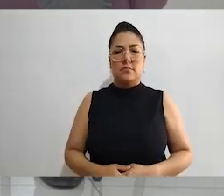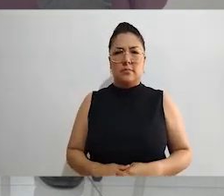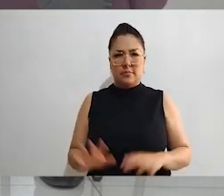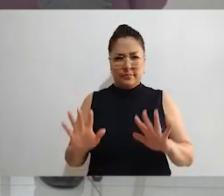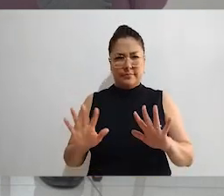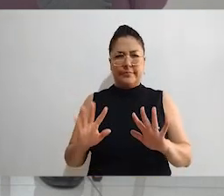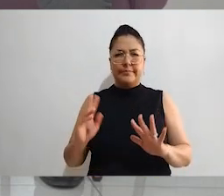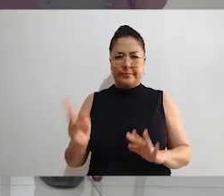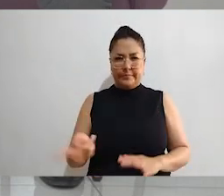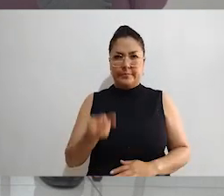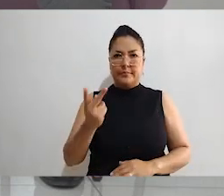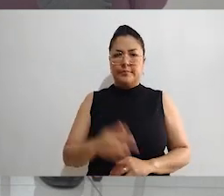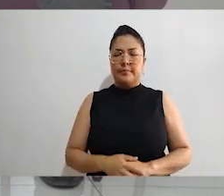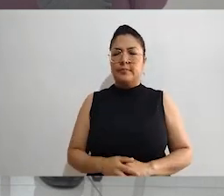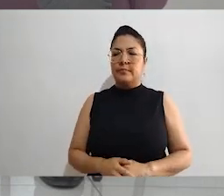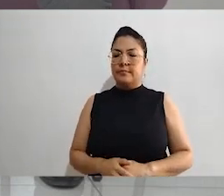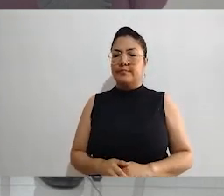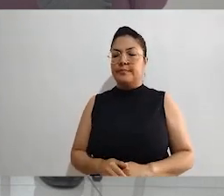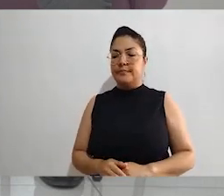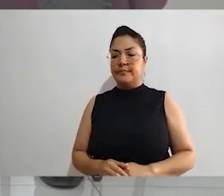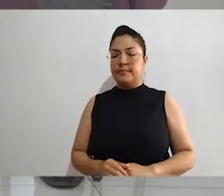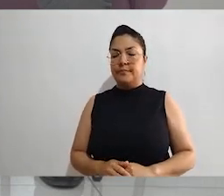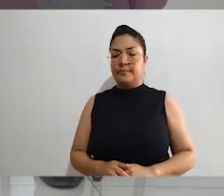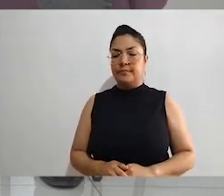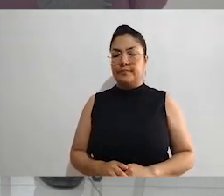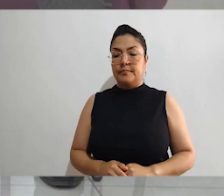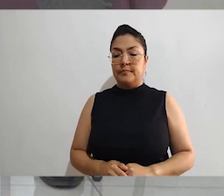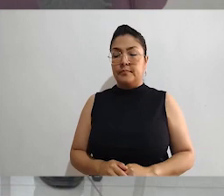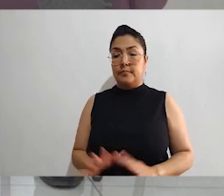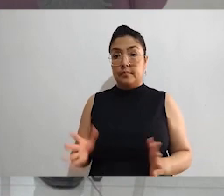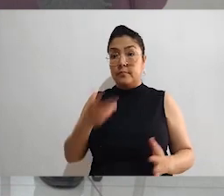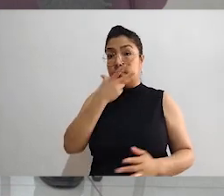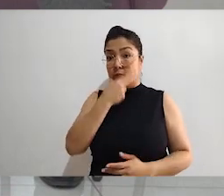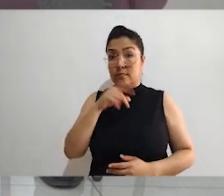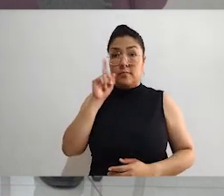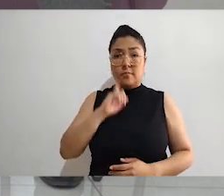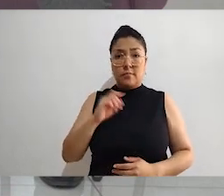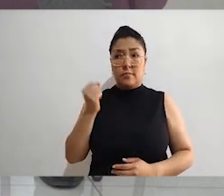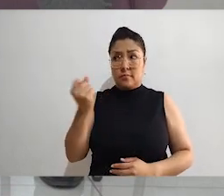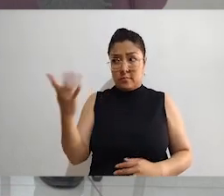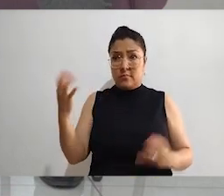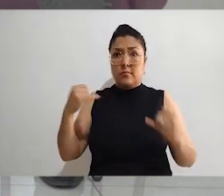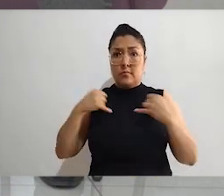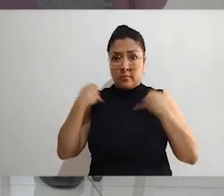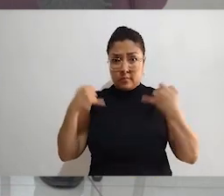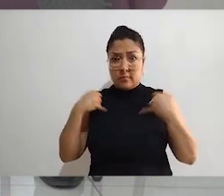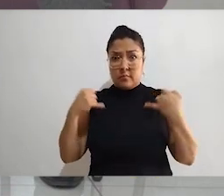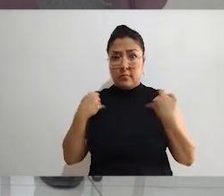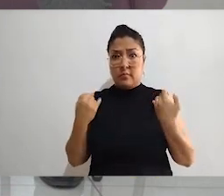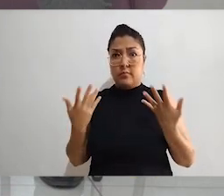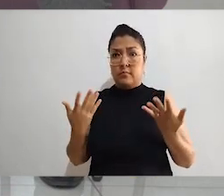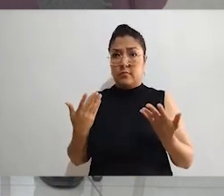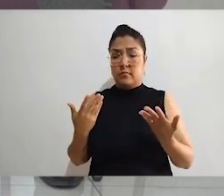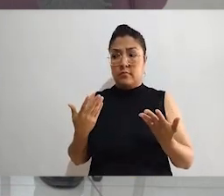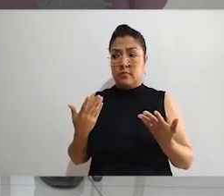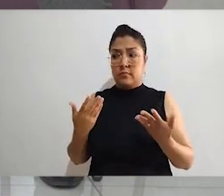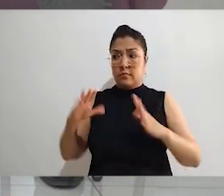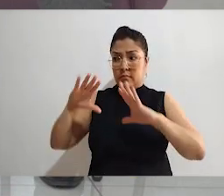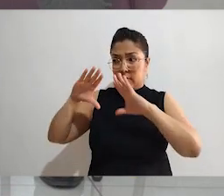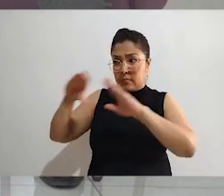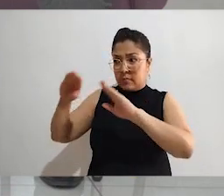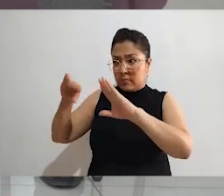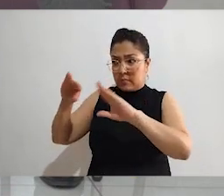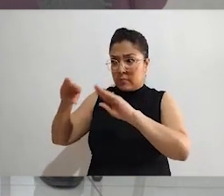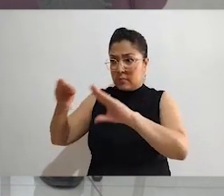jóvenes. La pregunta sería en ese sentido, ¿están las y los jóvenes preparados para asumir decisiones